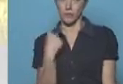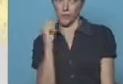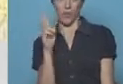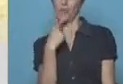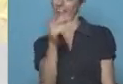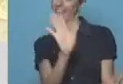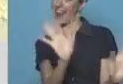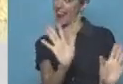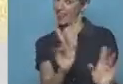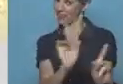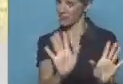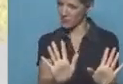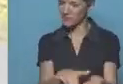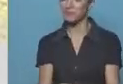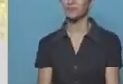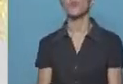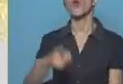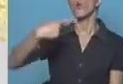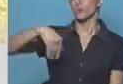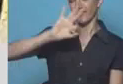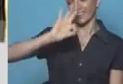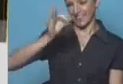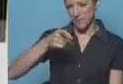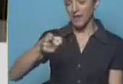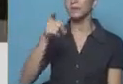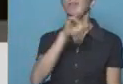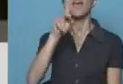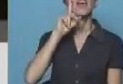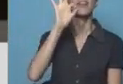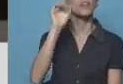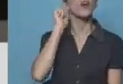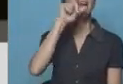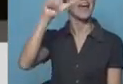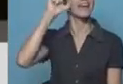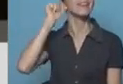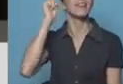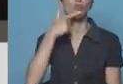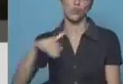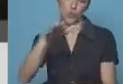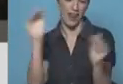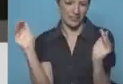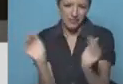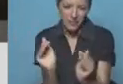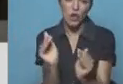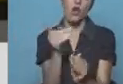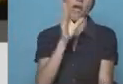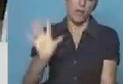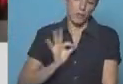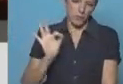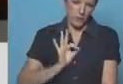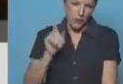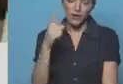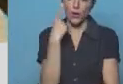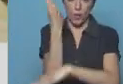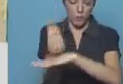Bueno, ustedes saben que Río Gallegos, por supuesto, al ser una ciudad relativamente pequeña, tantos años así